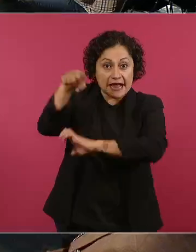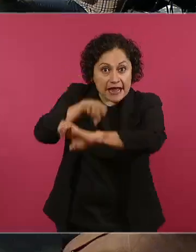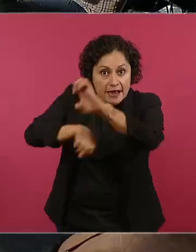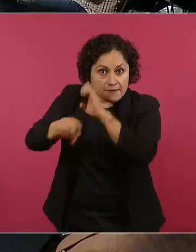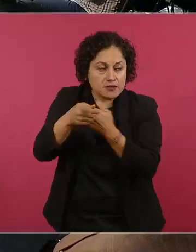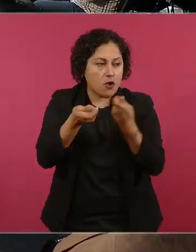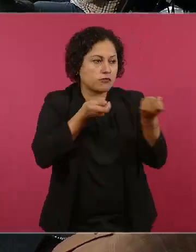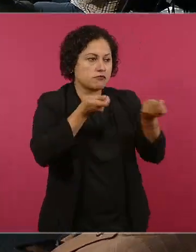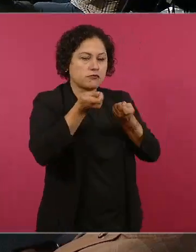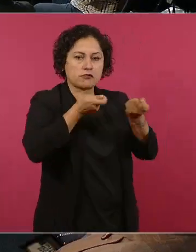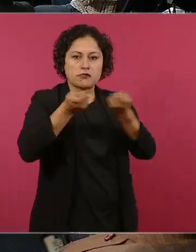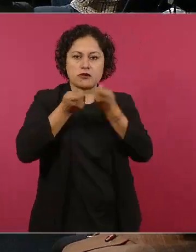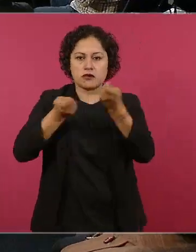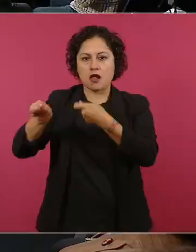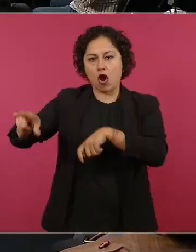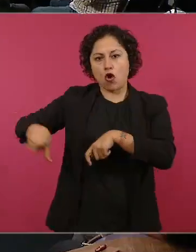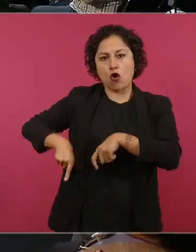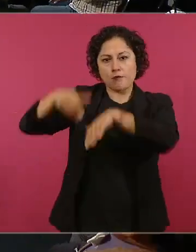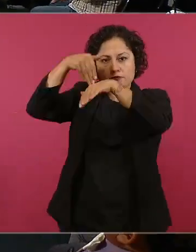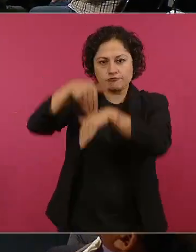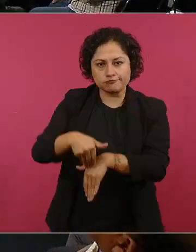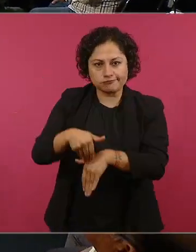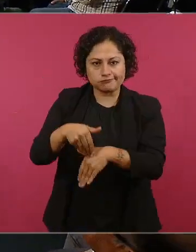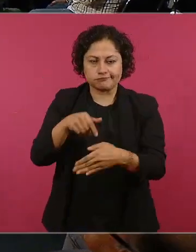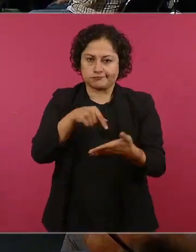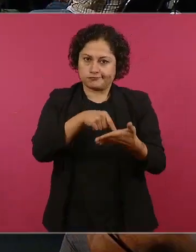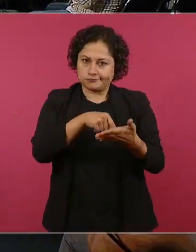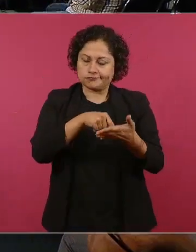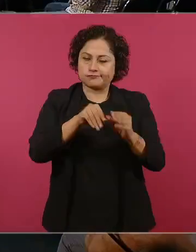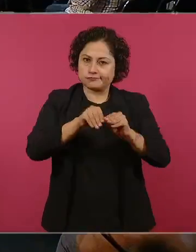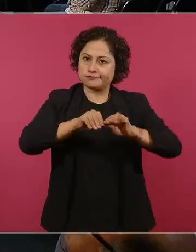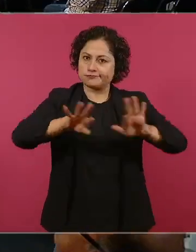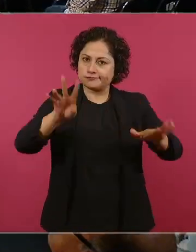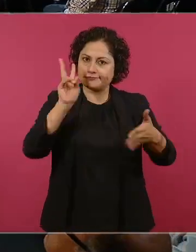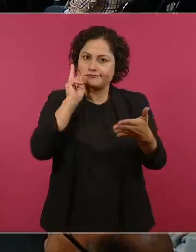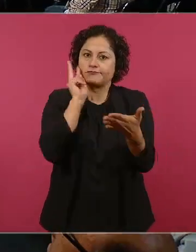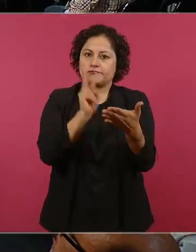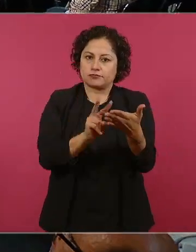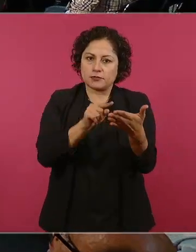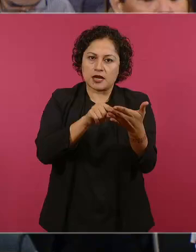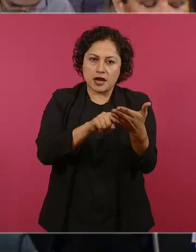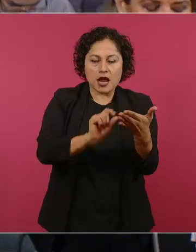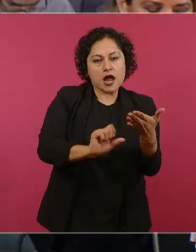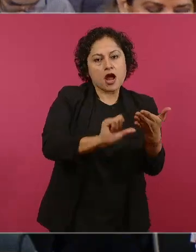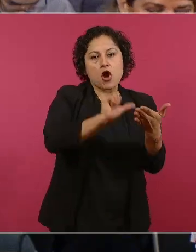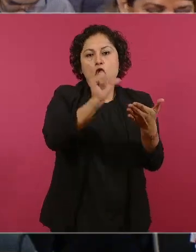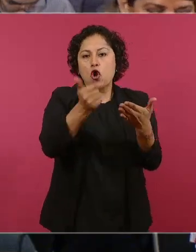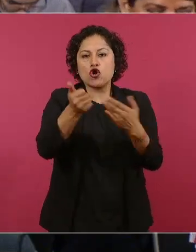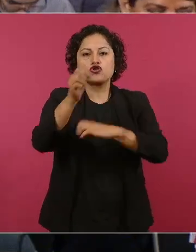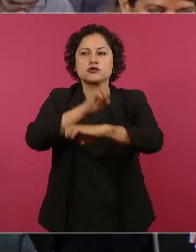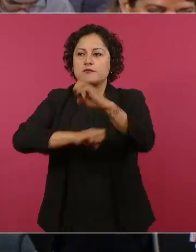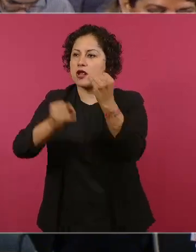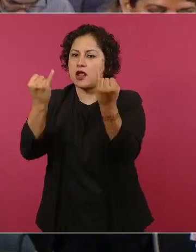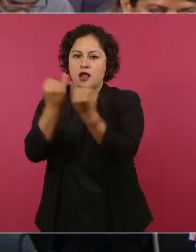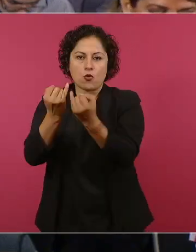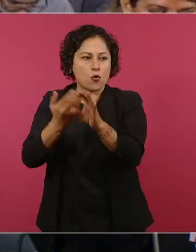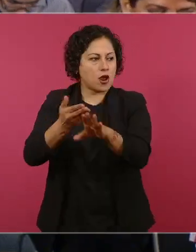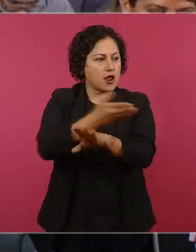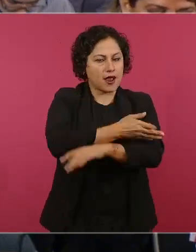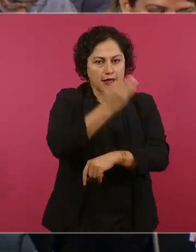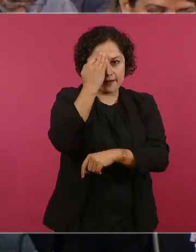control prácticamente del gobierno. Pues se mostró junto con otros empresarios de aquella época en contra de